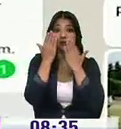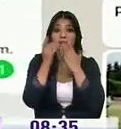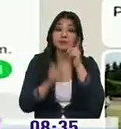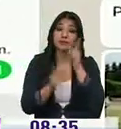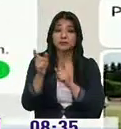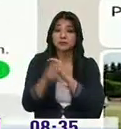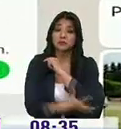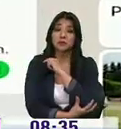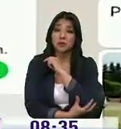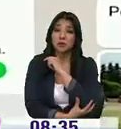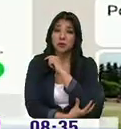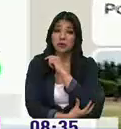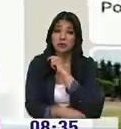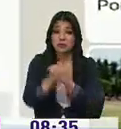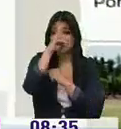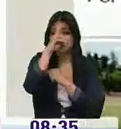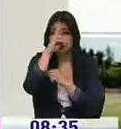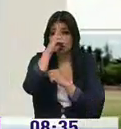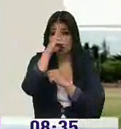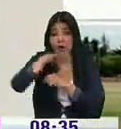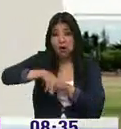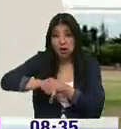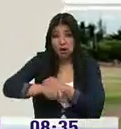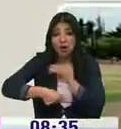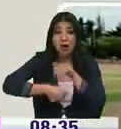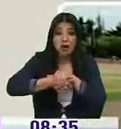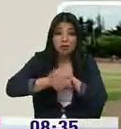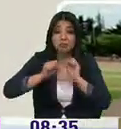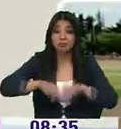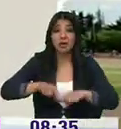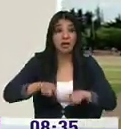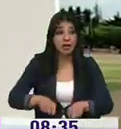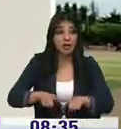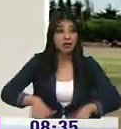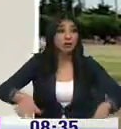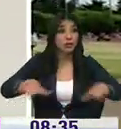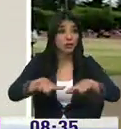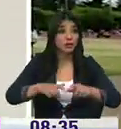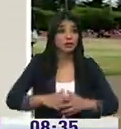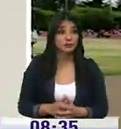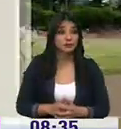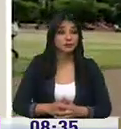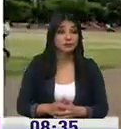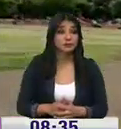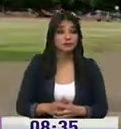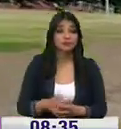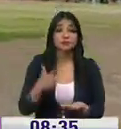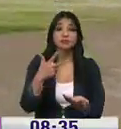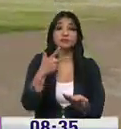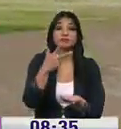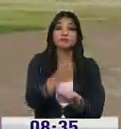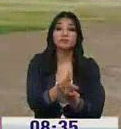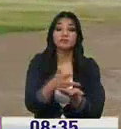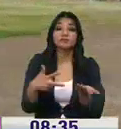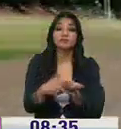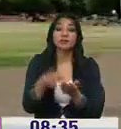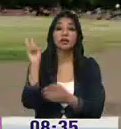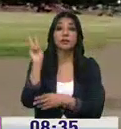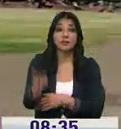y personas que se reúnen en ese sector para cometer atracos. En este lugar, el espacio precisamente Parada de Ecovía. Y por favor, tu